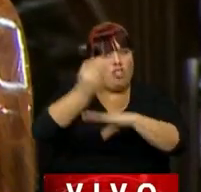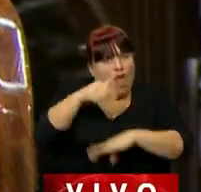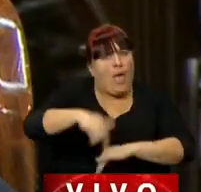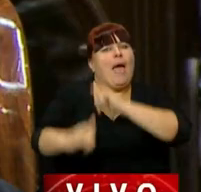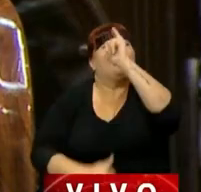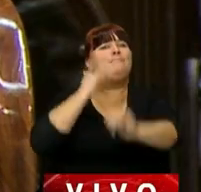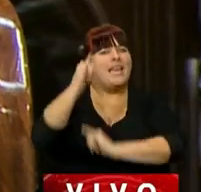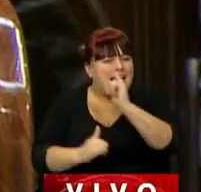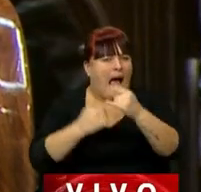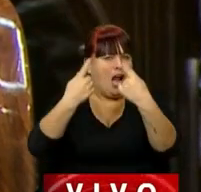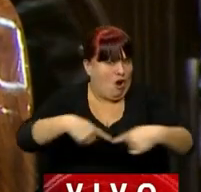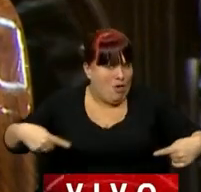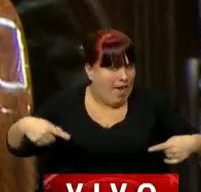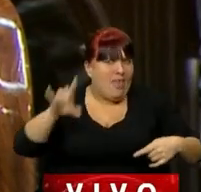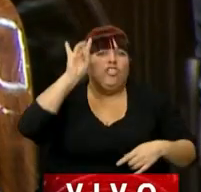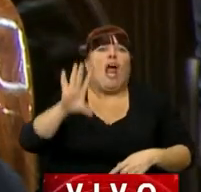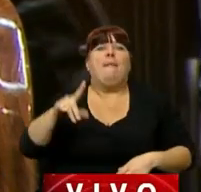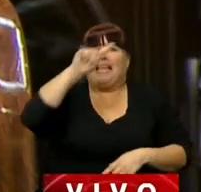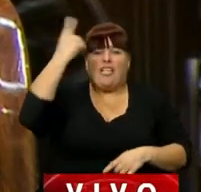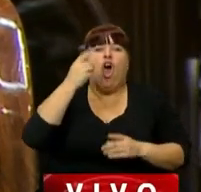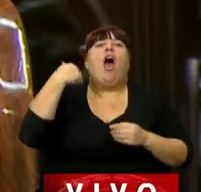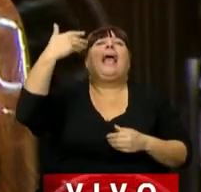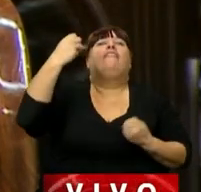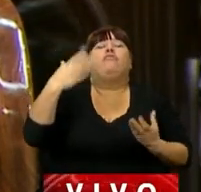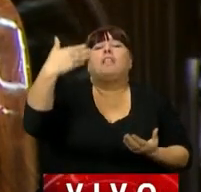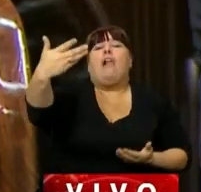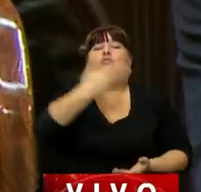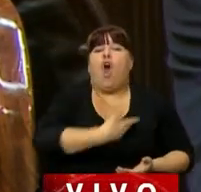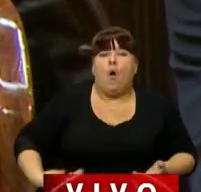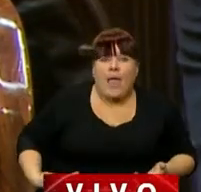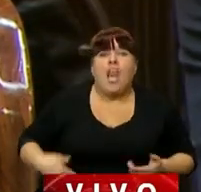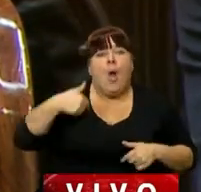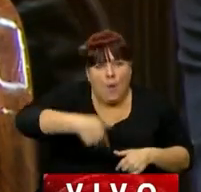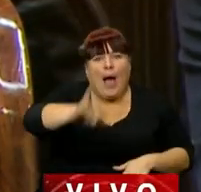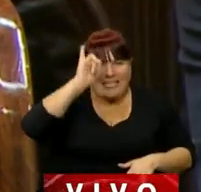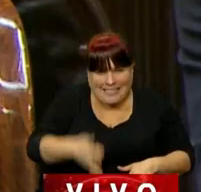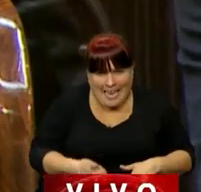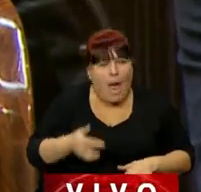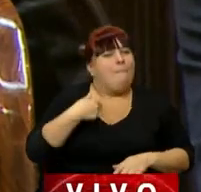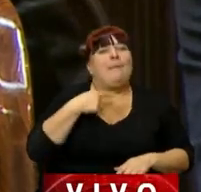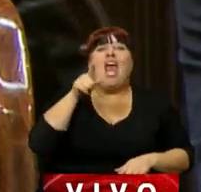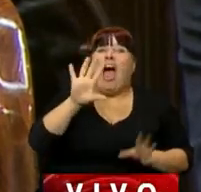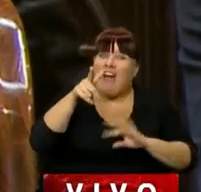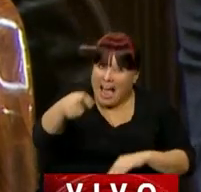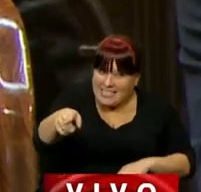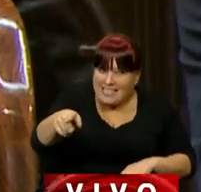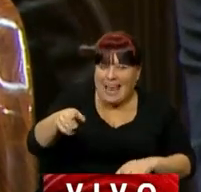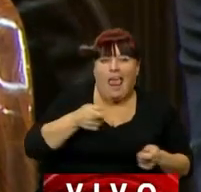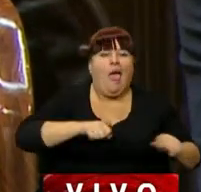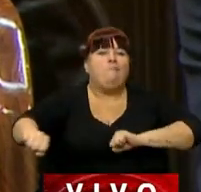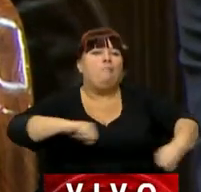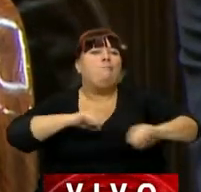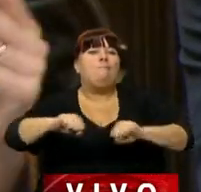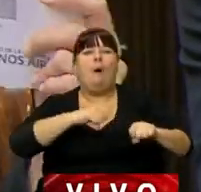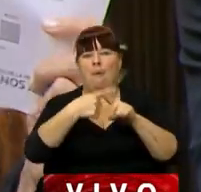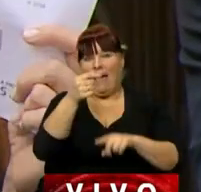recinto a explicar no solamente la gestión acción nacional rumbo del gobierno es parte de lo que vamos a hacer pero no vamos a permitir que ese chicane